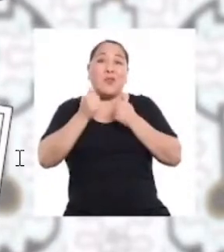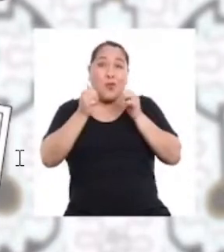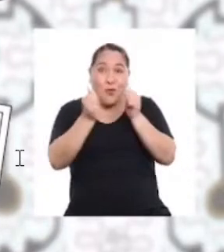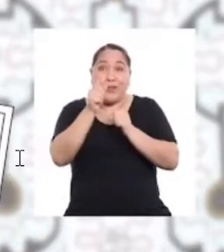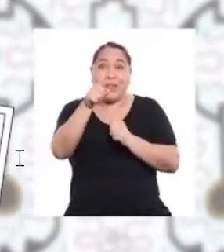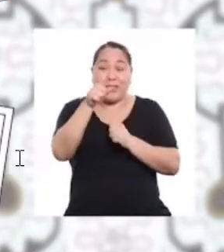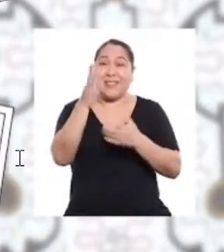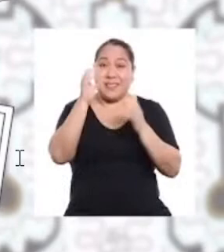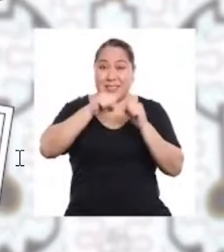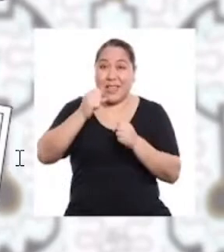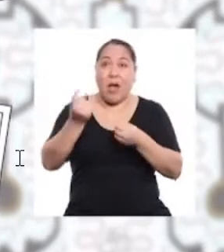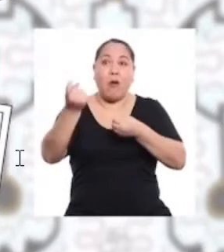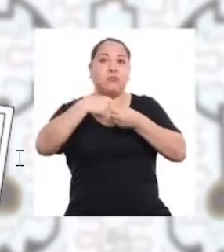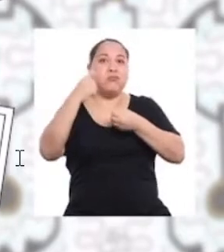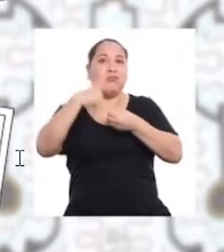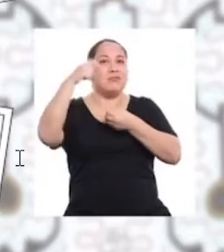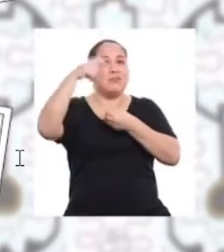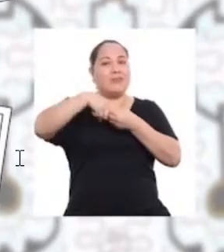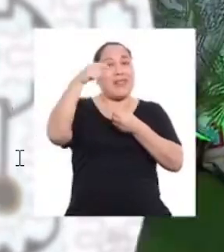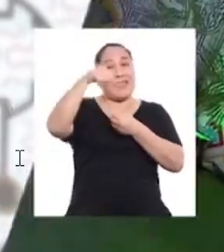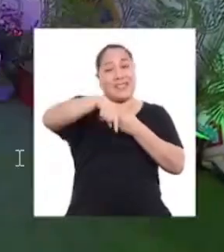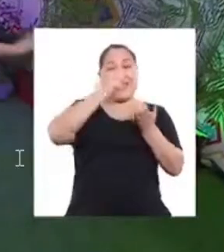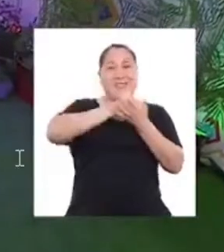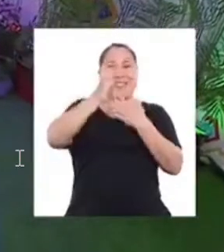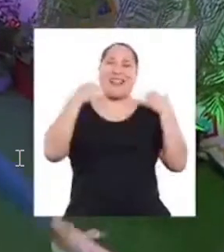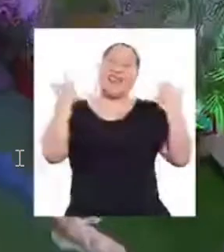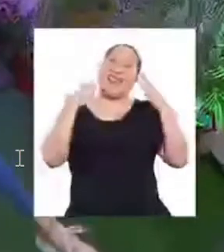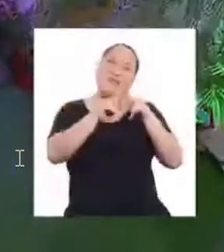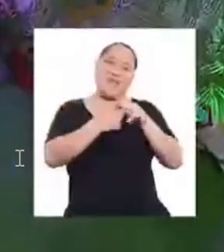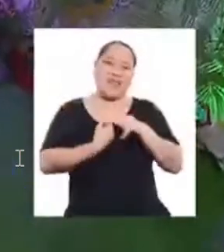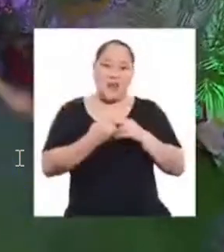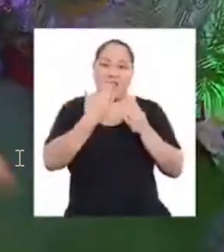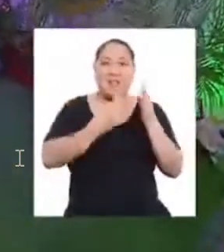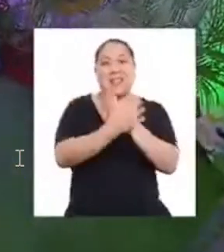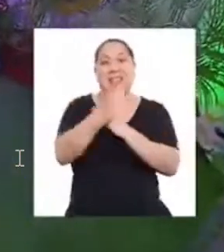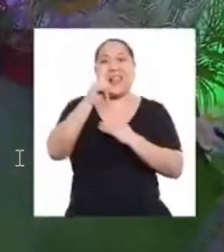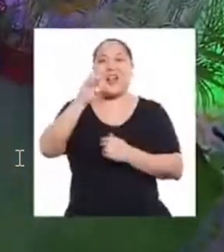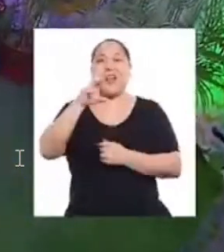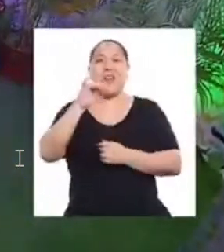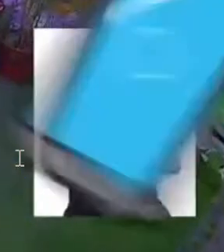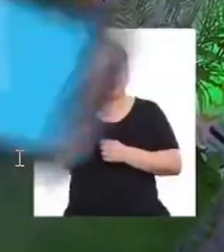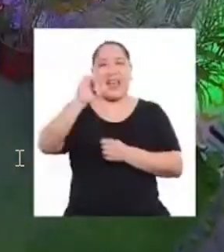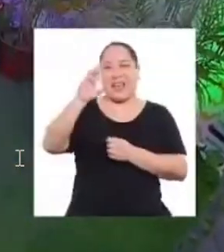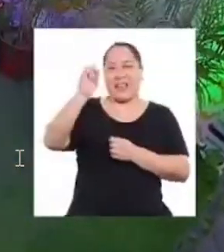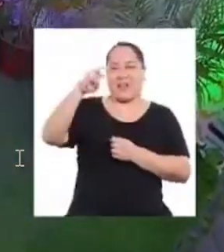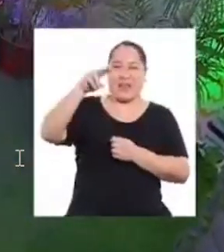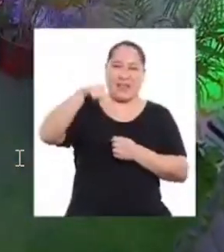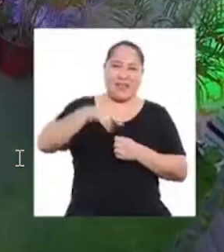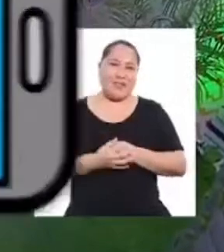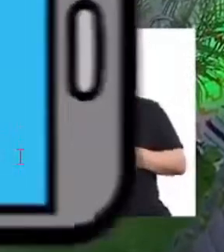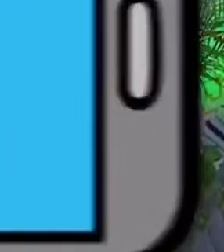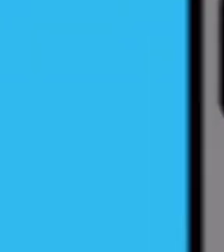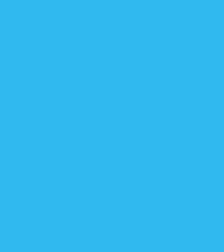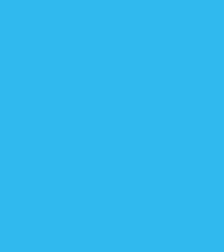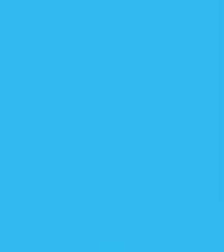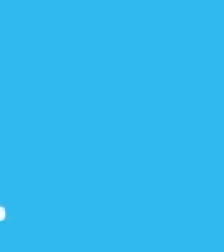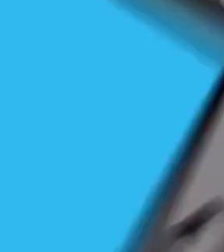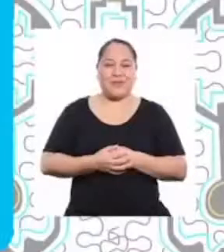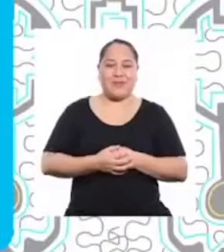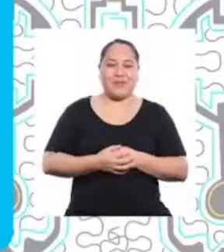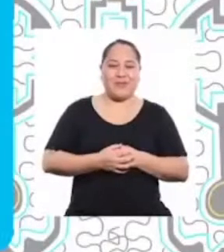personas que vivan con ustedes a sumarse a este programa. ¡Empecemos! ¡Buenos días, Laura y Carmen!